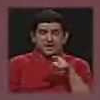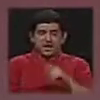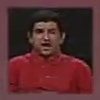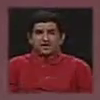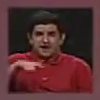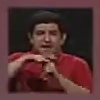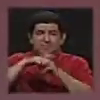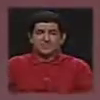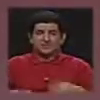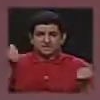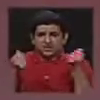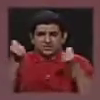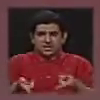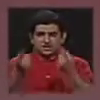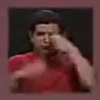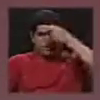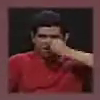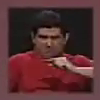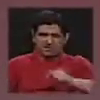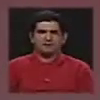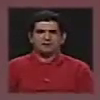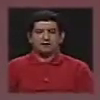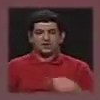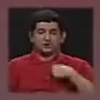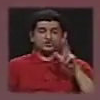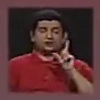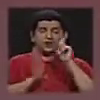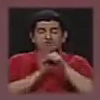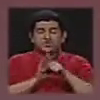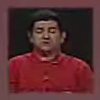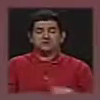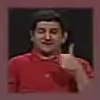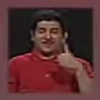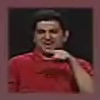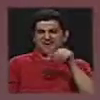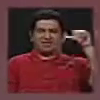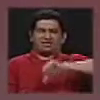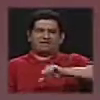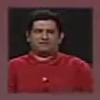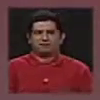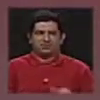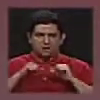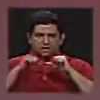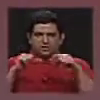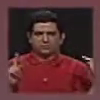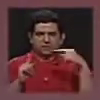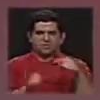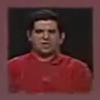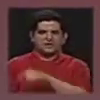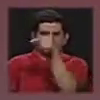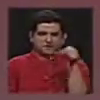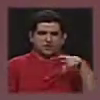de Grecia. Entonces, ahí hay un atraso. Si me gané 3 minutos, probablemente ahí los vaya a perder. Continúo hasta el río